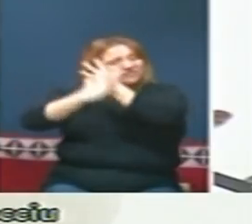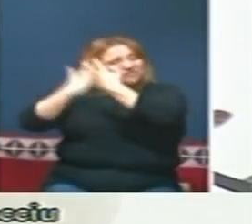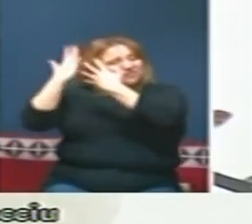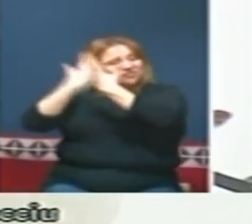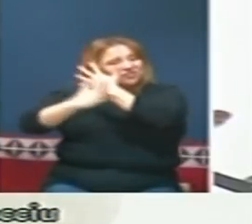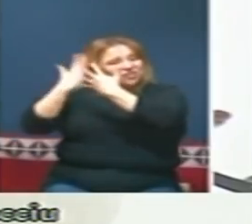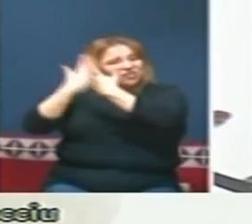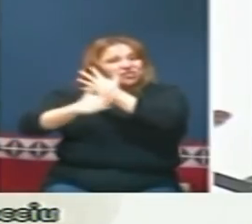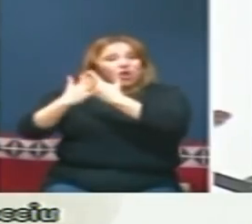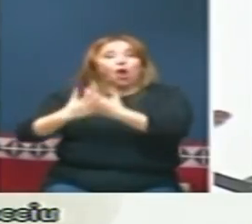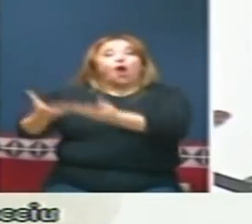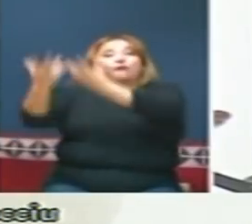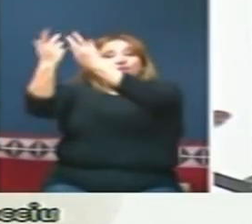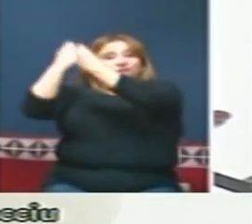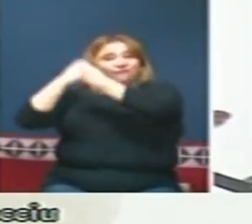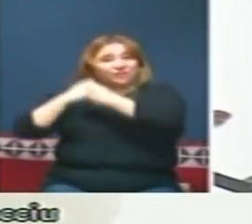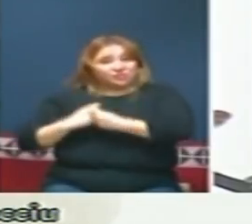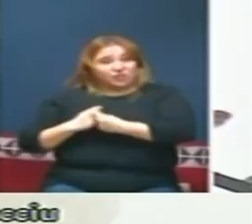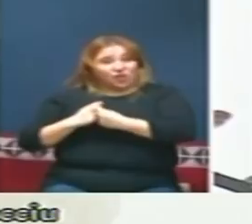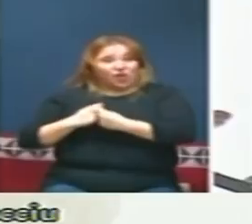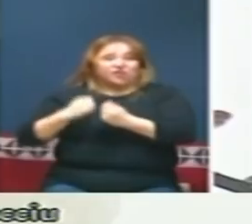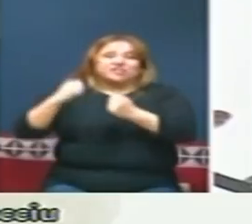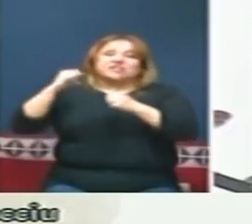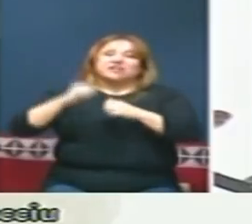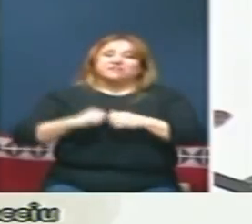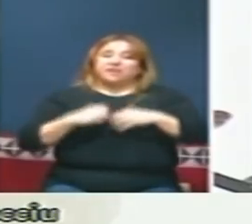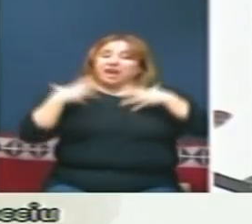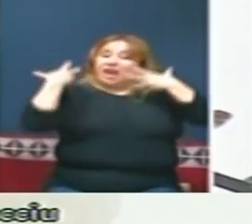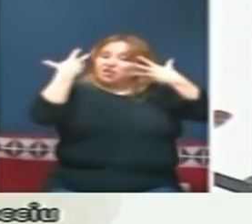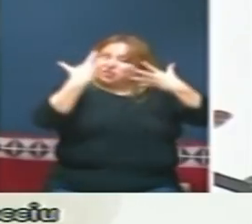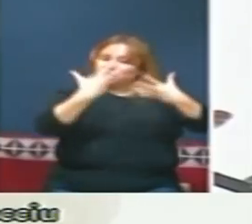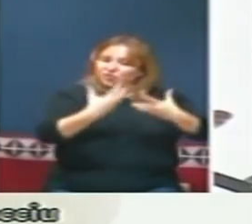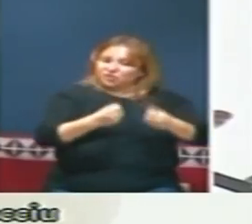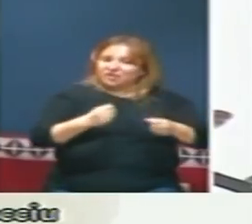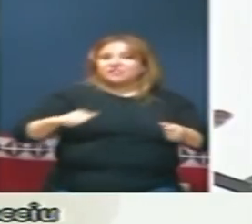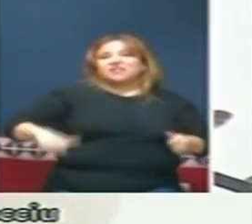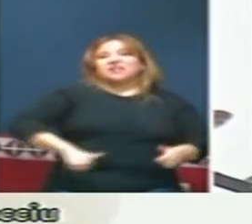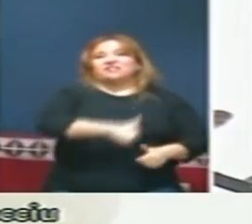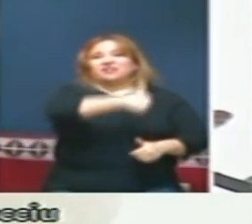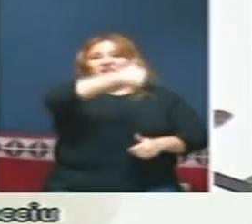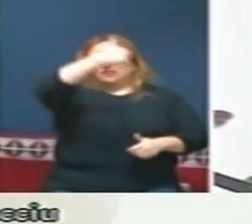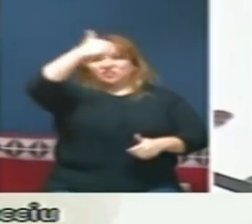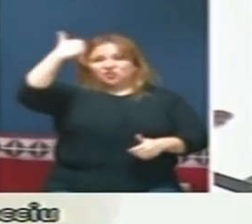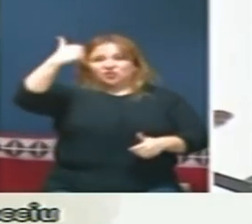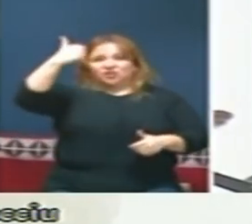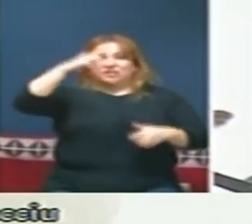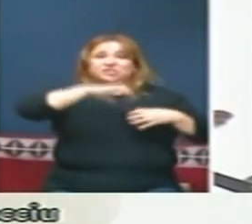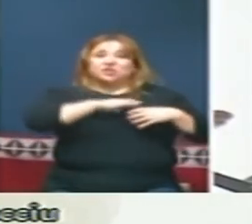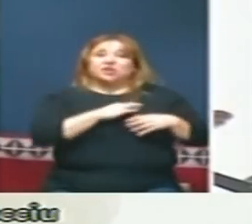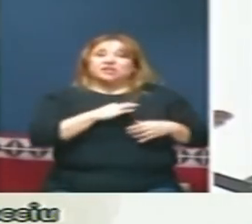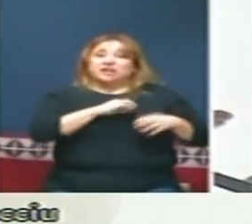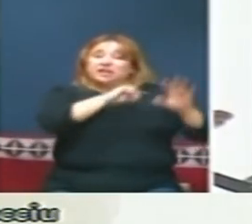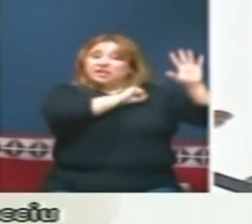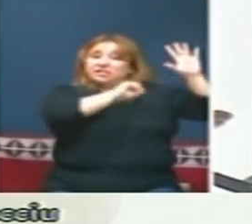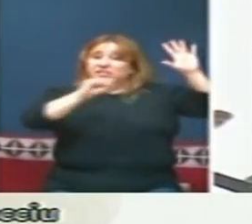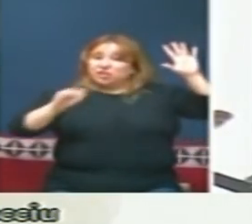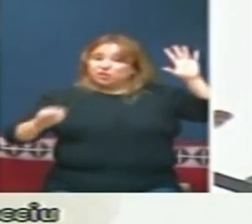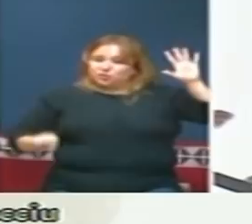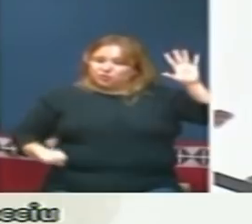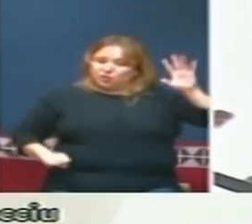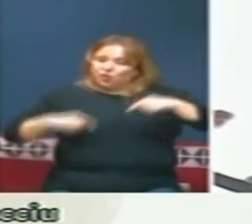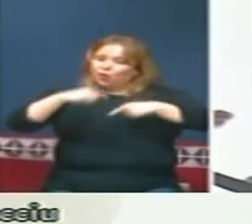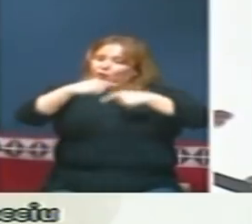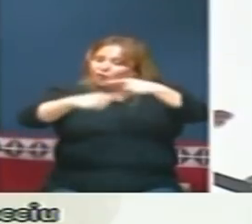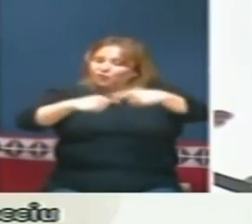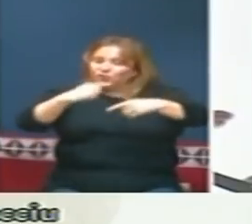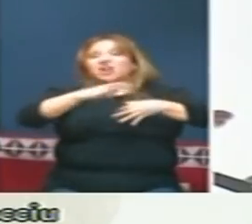les ofreció el consuelo y la corona de la victoria. Que el Señor sostenga con la fuerza